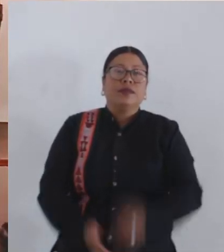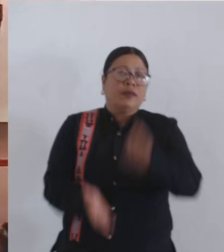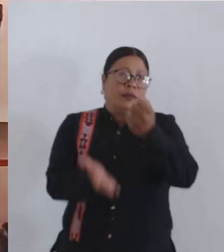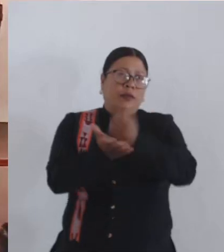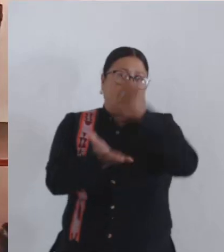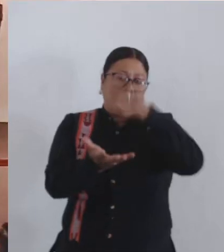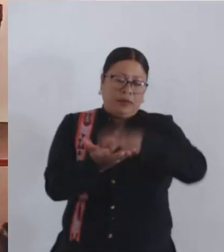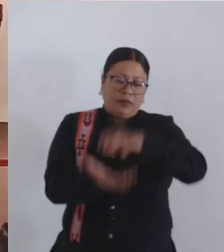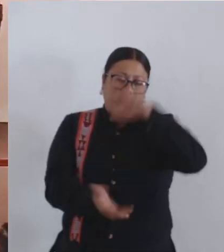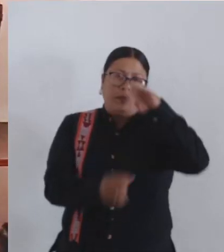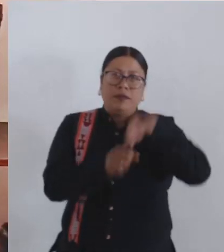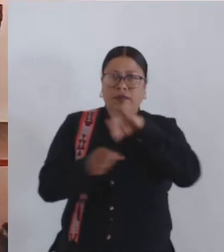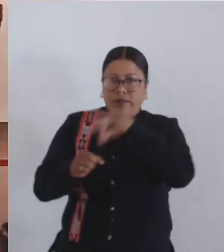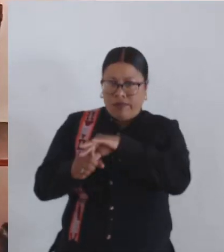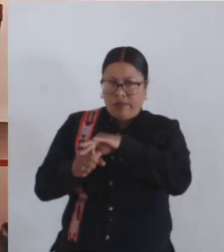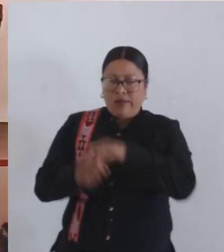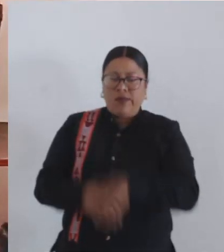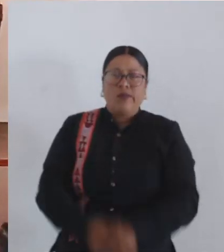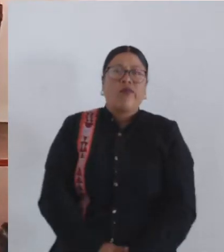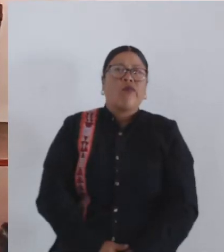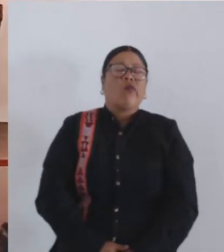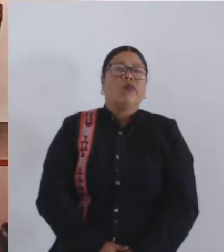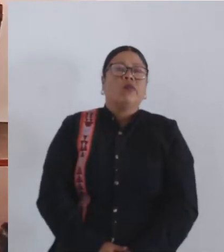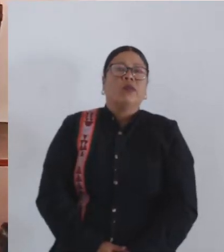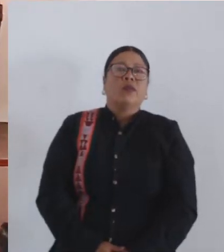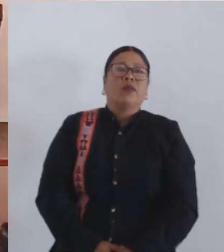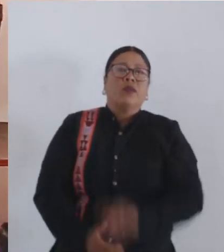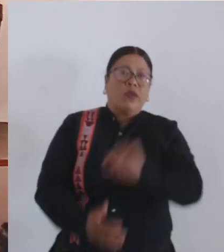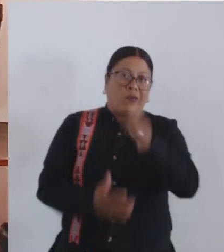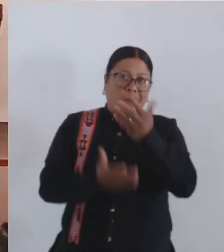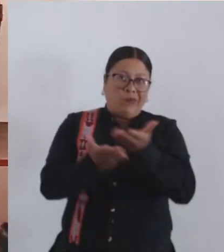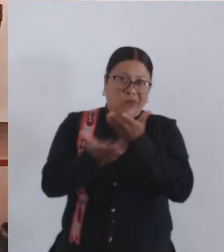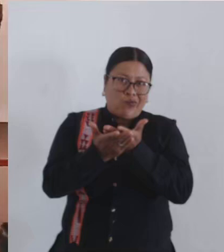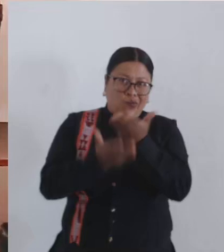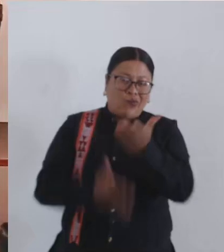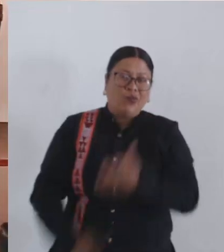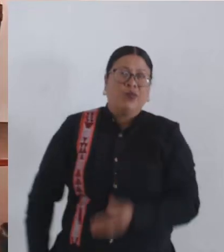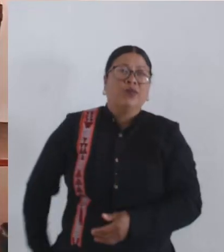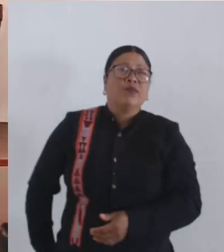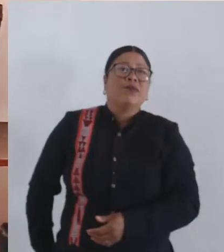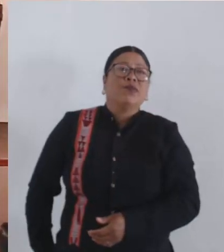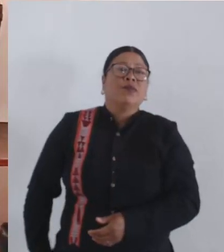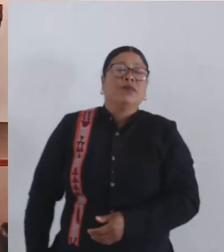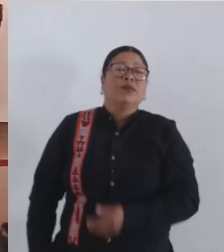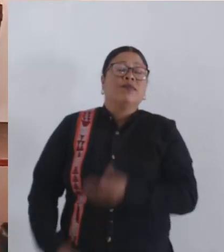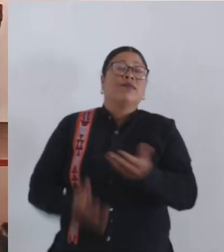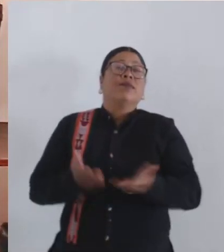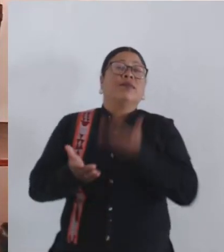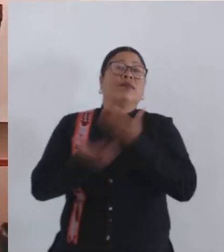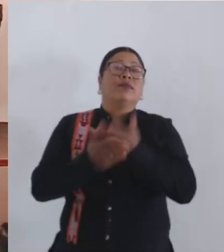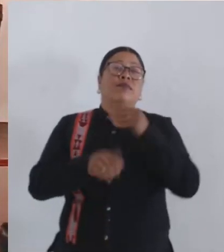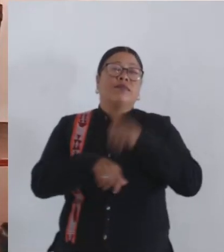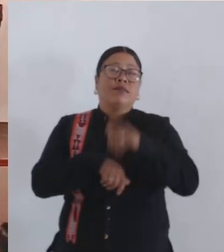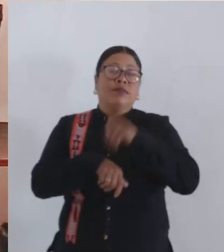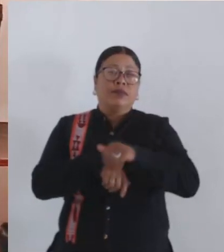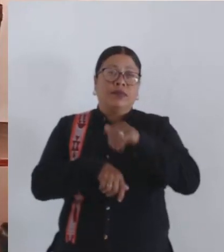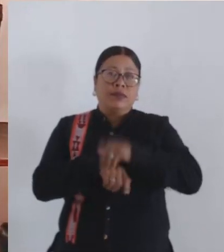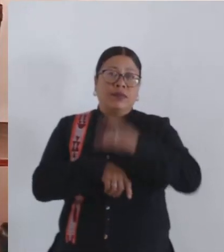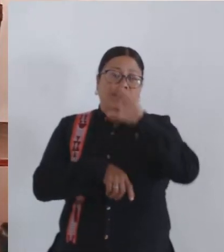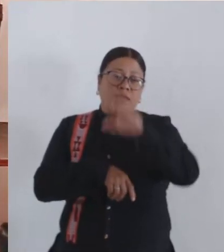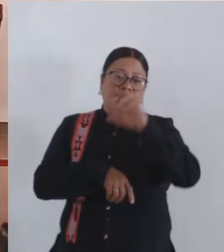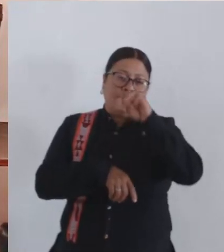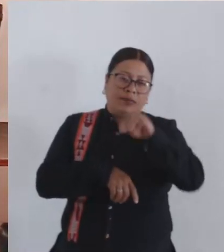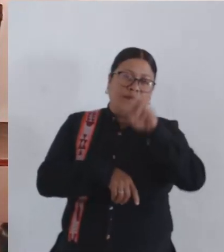Aprobado por unanimidad de los presentes. De cuenta con el siguiente dictamen. Con su permiso. Se da cuenta con el dictamen con números